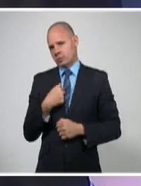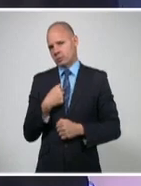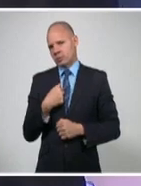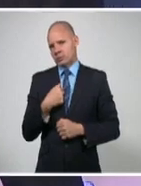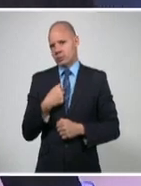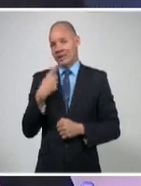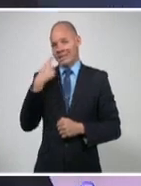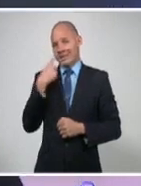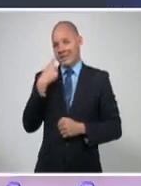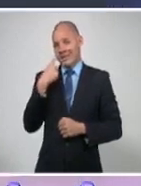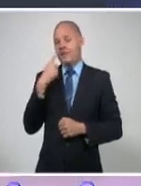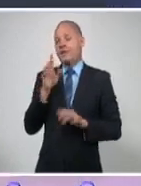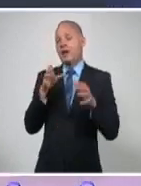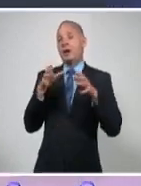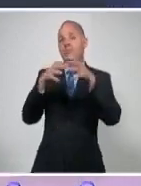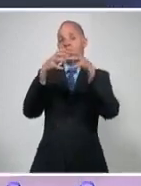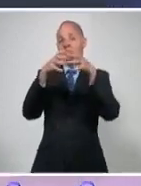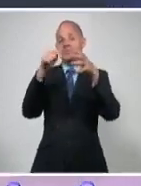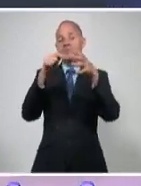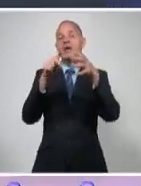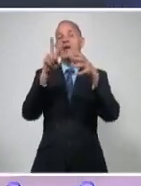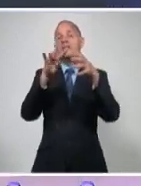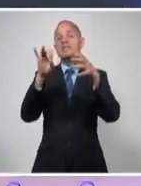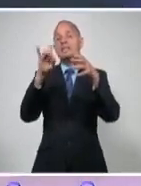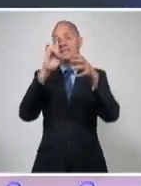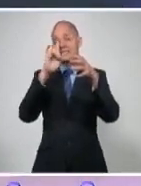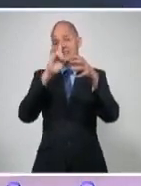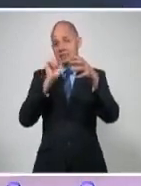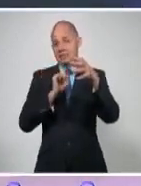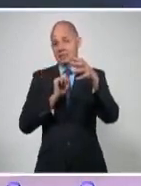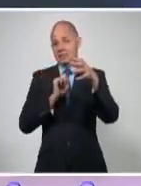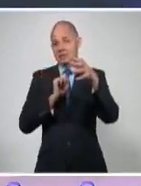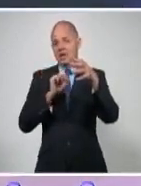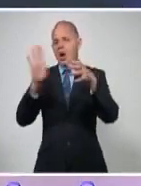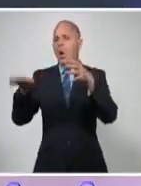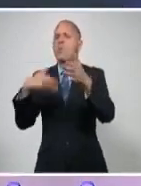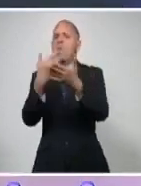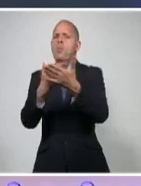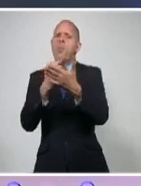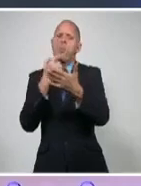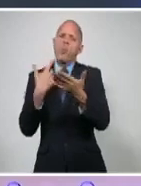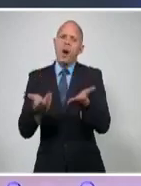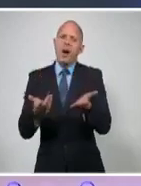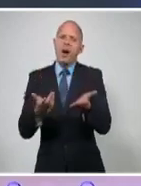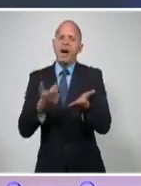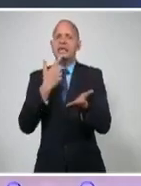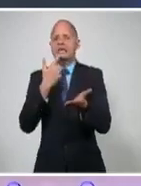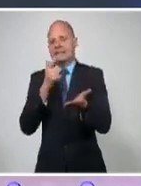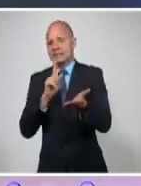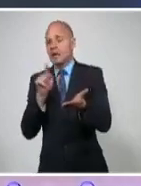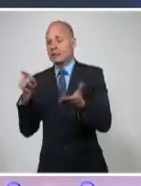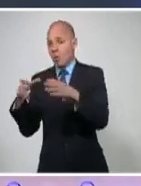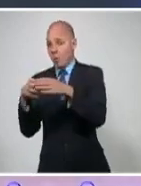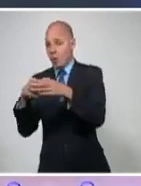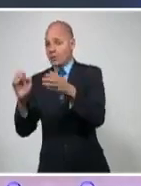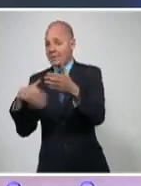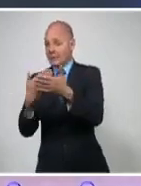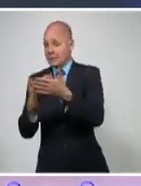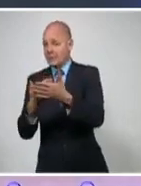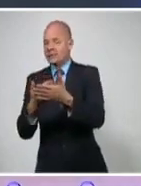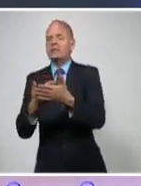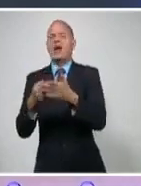el denominado 27N Acción, ya saben, reciben propuestas de qué hacer en el espacio físico, o sea, en las calles, no solo en redes